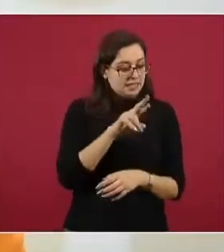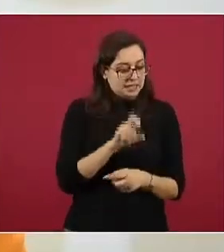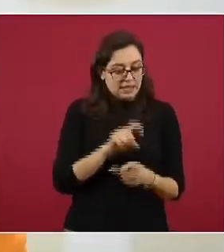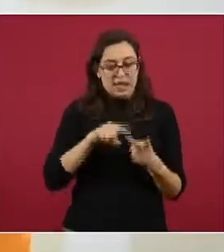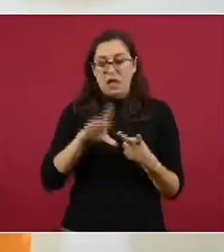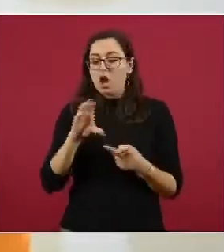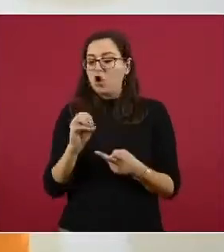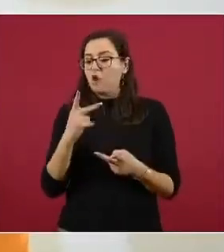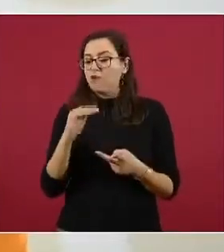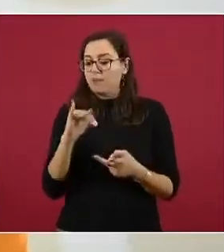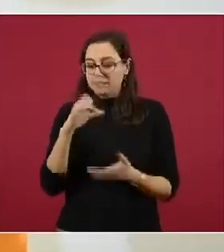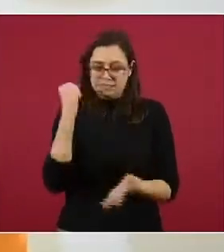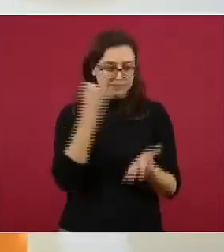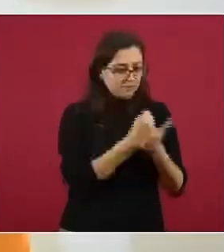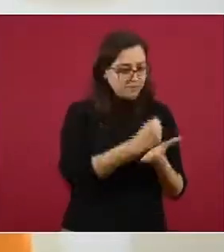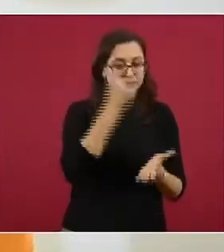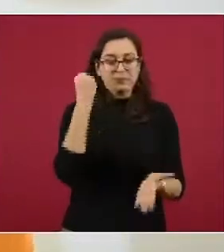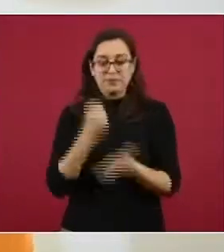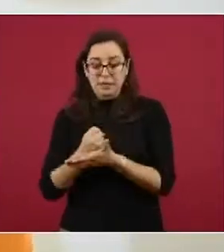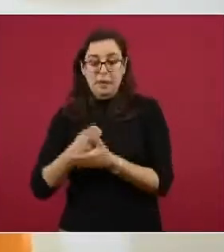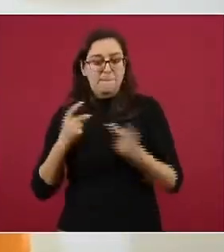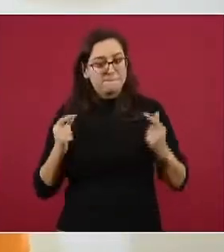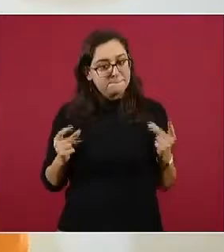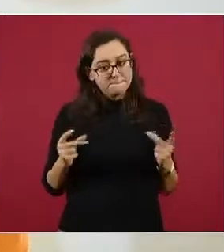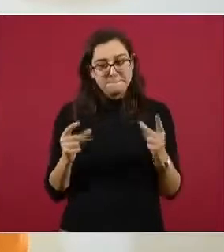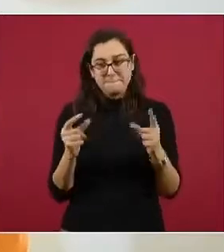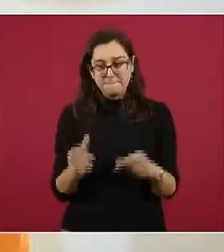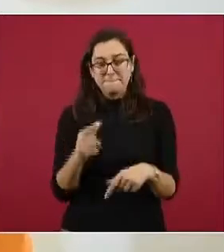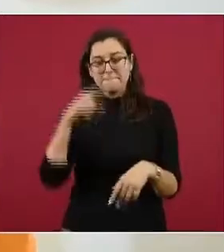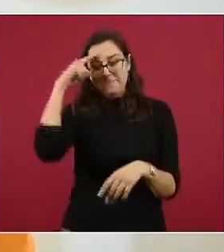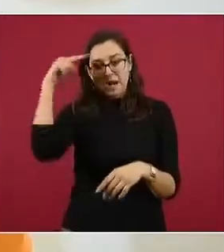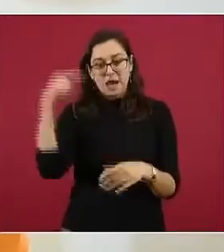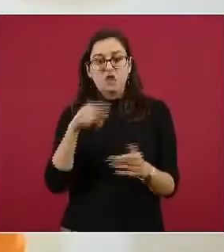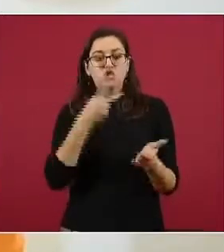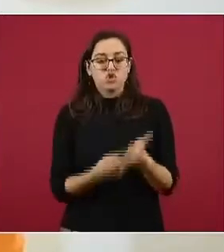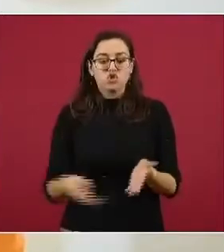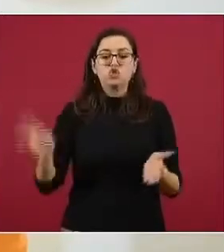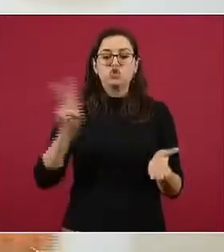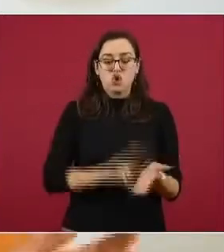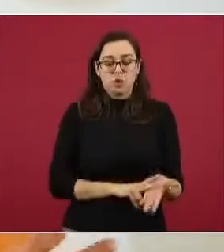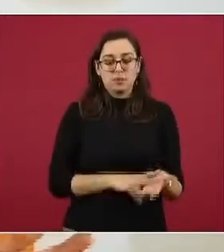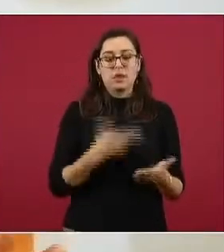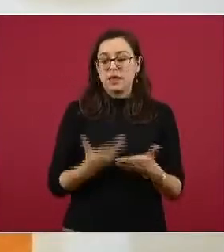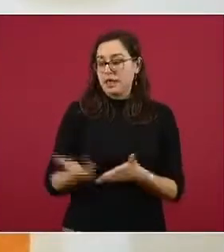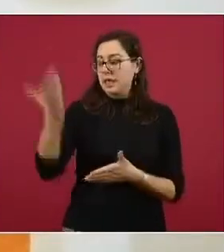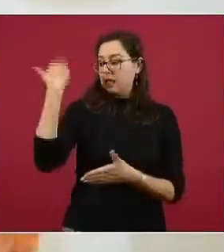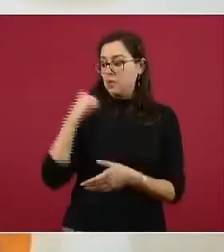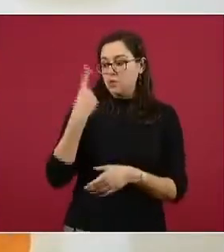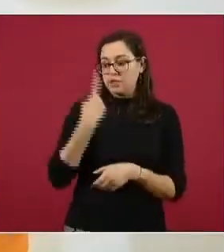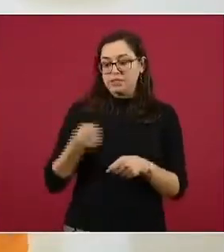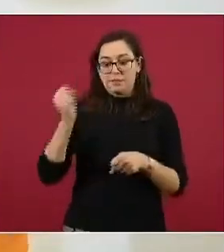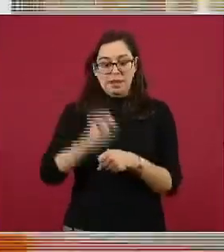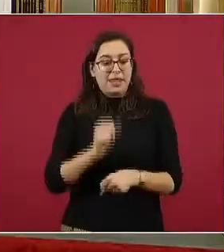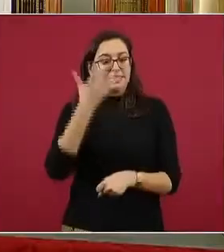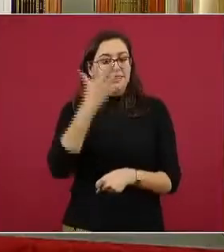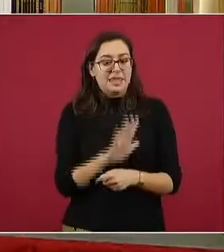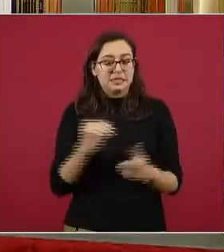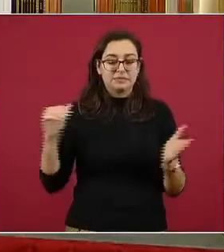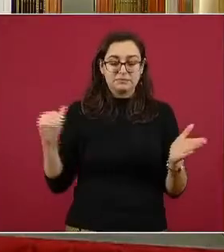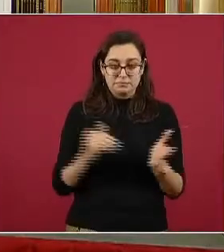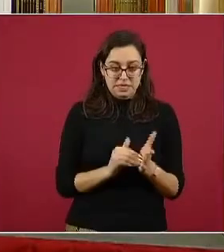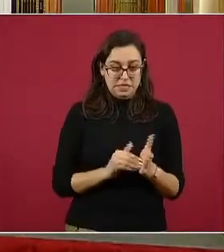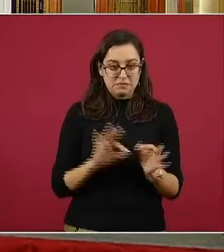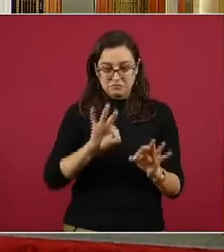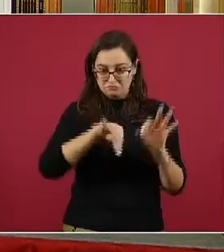COFEPRIS, para duplicar el número de pruebas. La semana pasada cerramos con 10,000 pruebas la